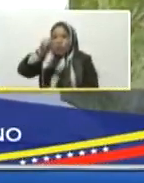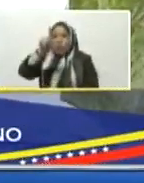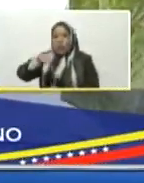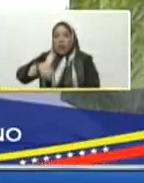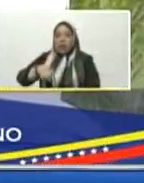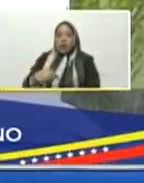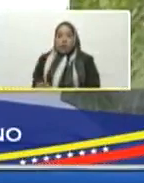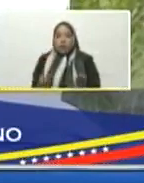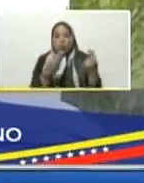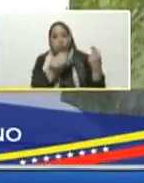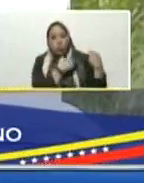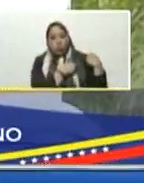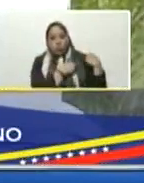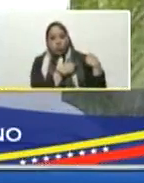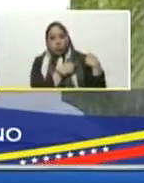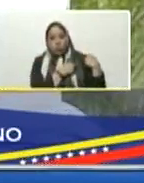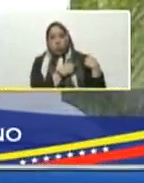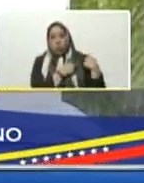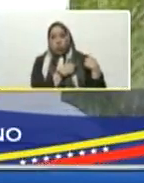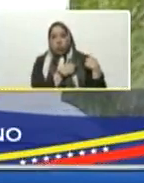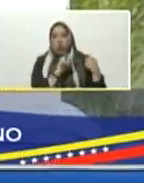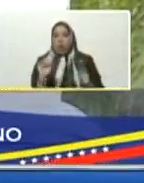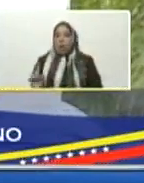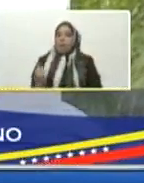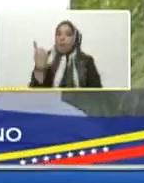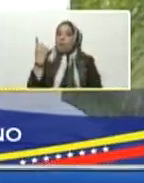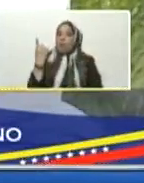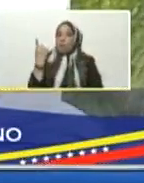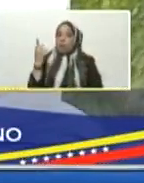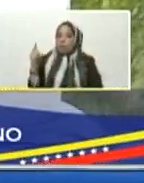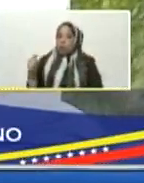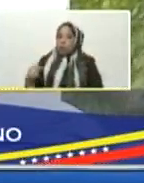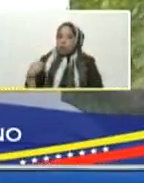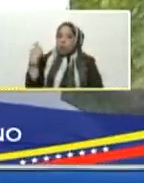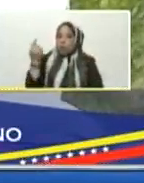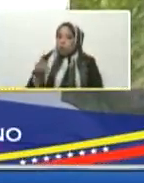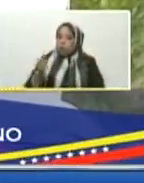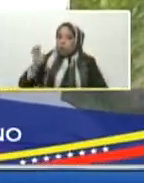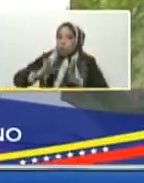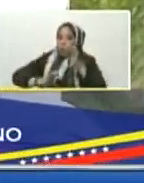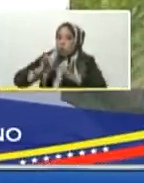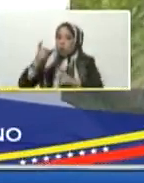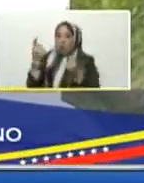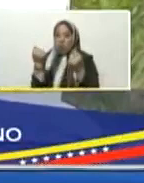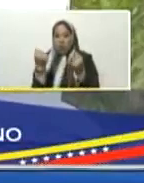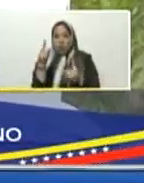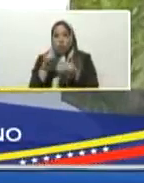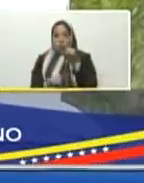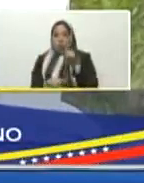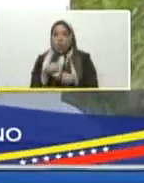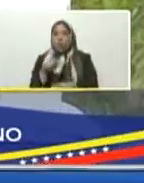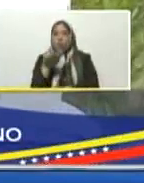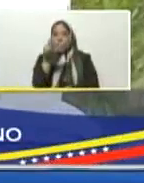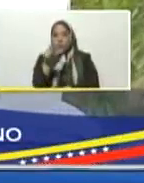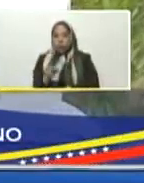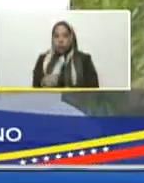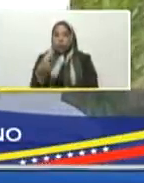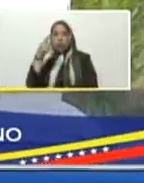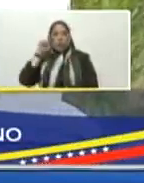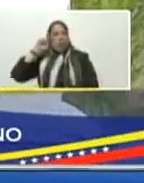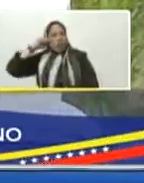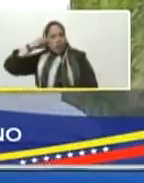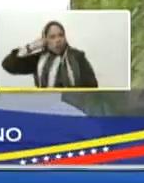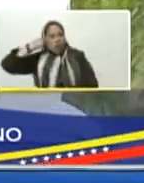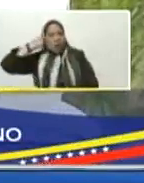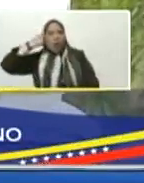autorizó, después del primer en la primera erogación de recursos que se hizo para los equipos, usted se acuerda que me dijo,